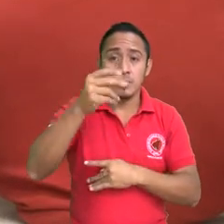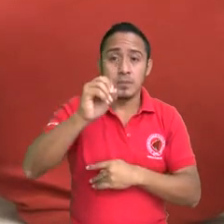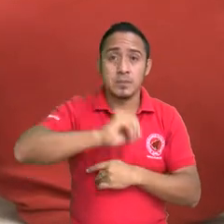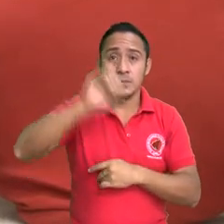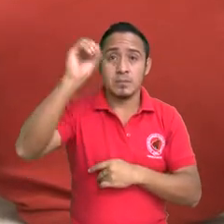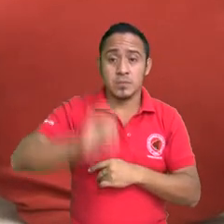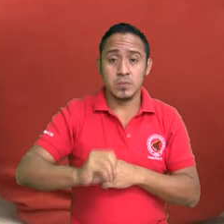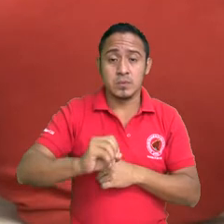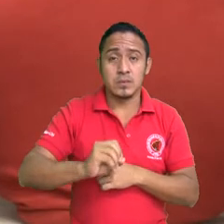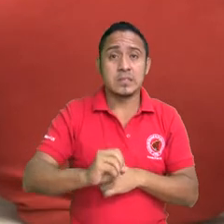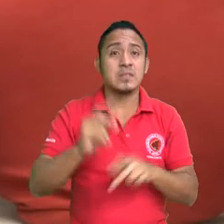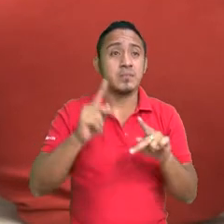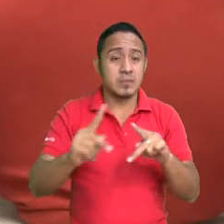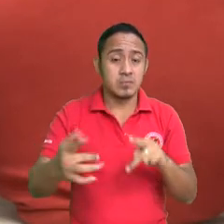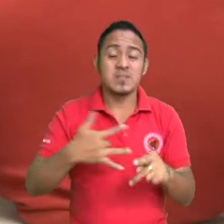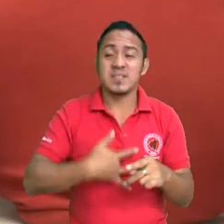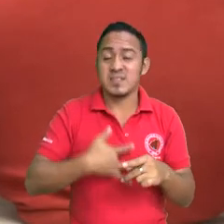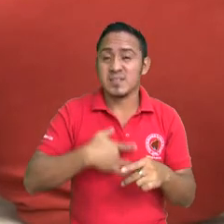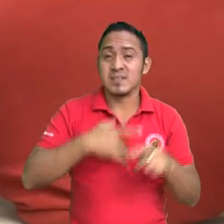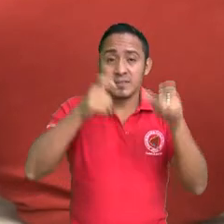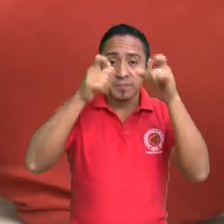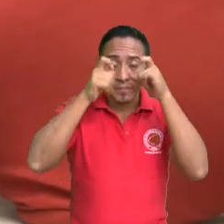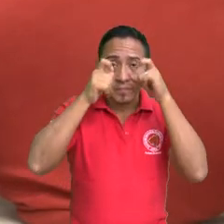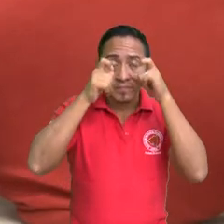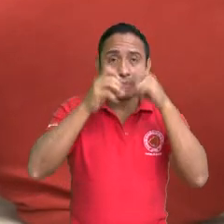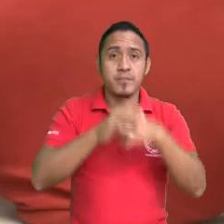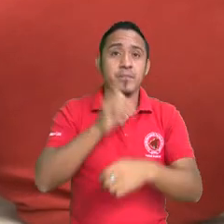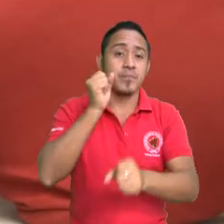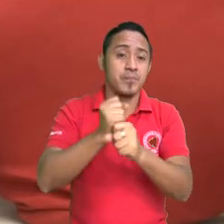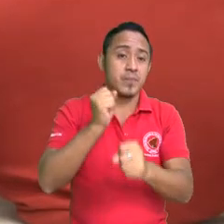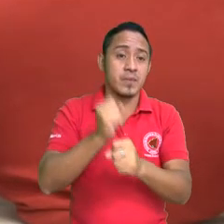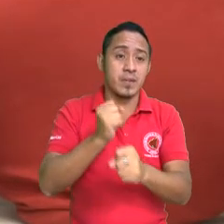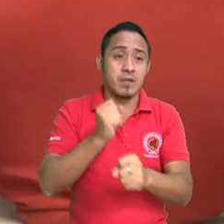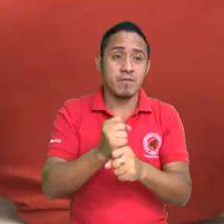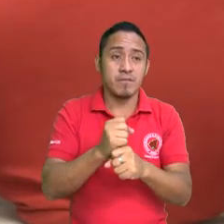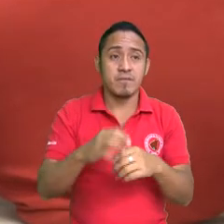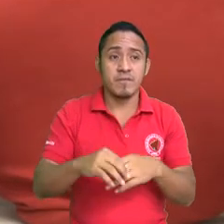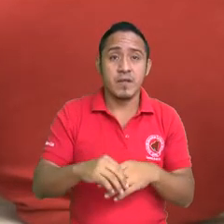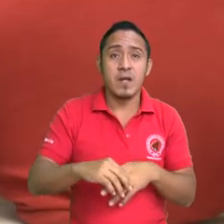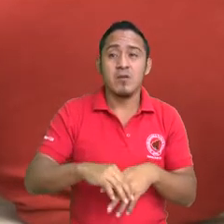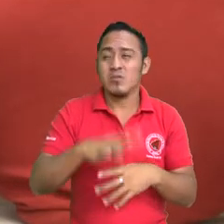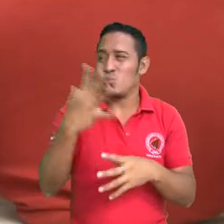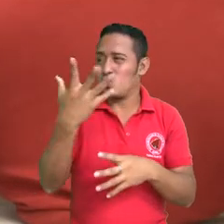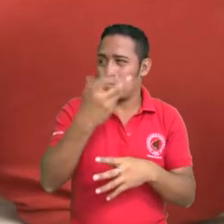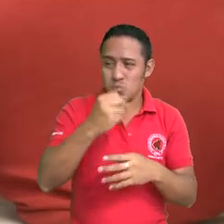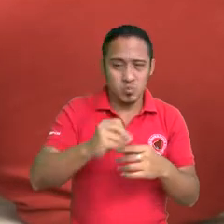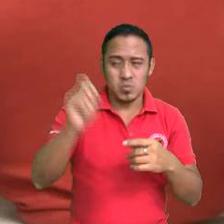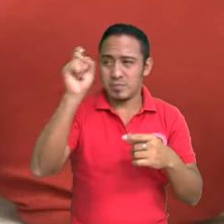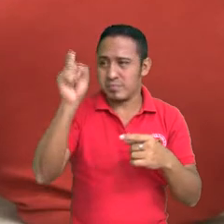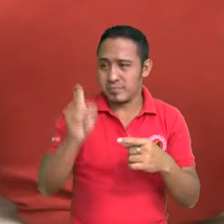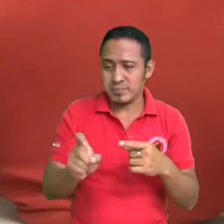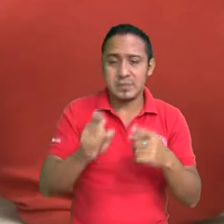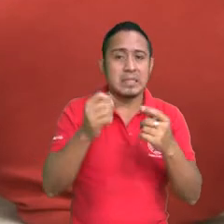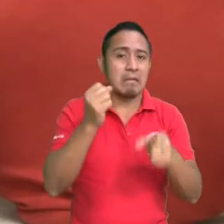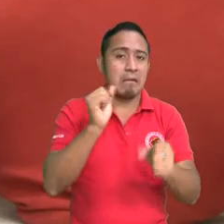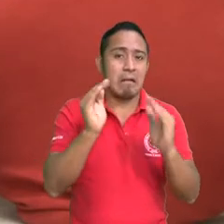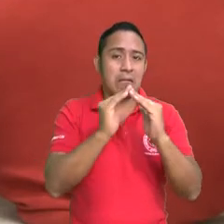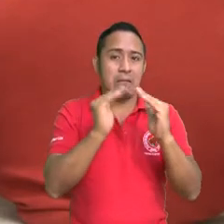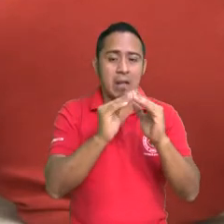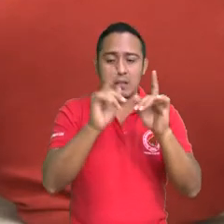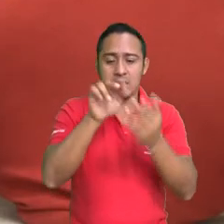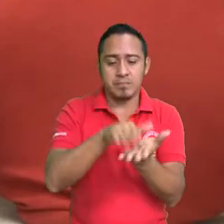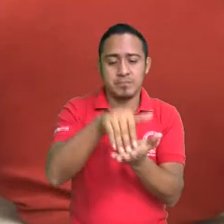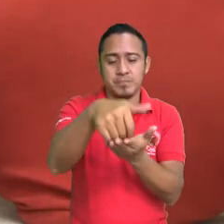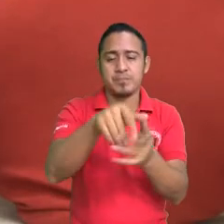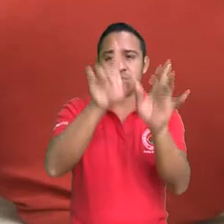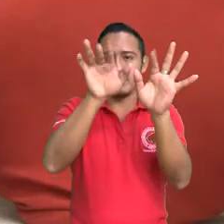población necesita el uso de lentes. Además que los trabajos se han vuelto sumamente electrónicos desde casa usando computadoras,